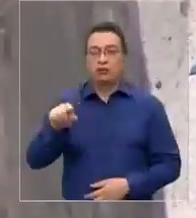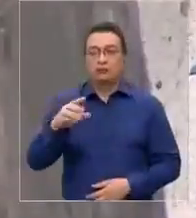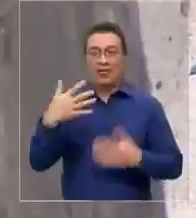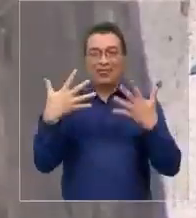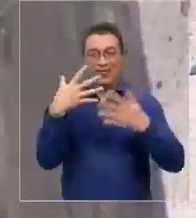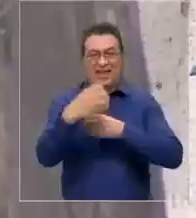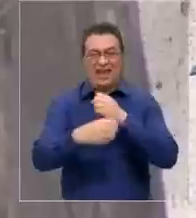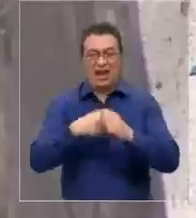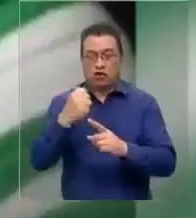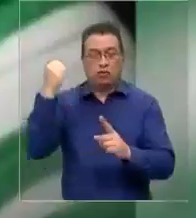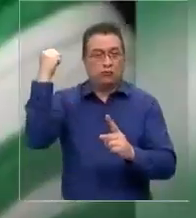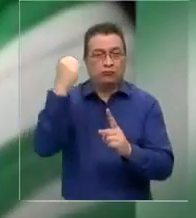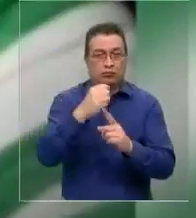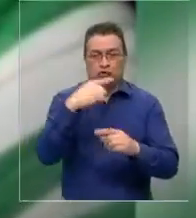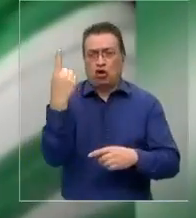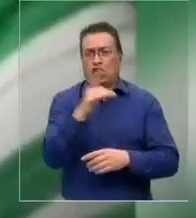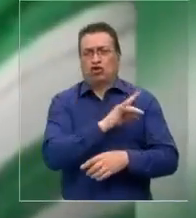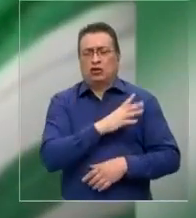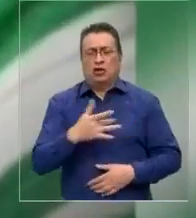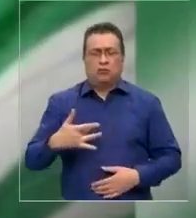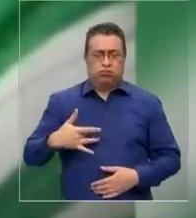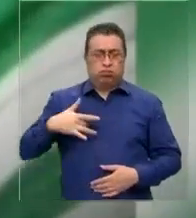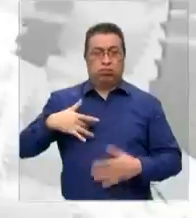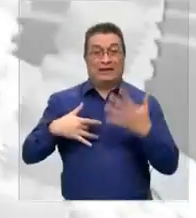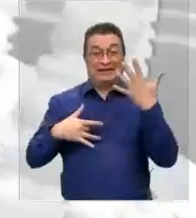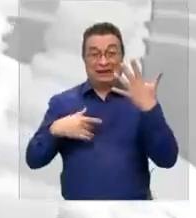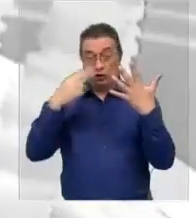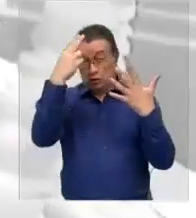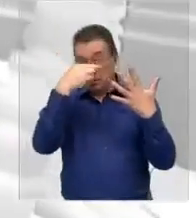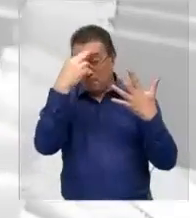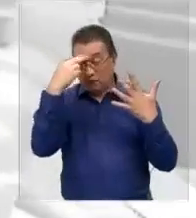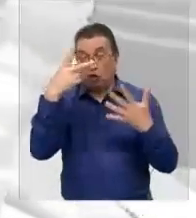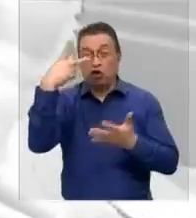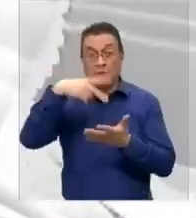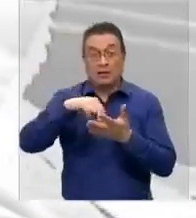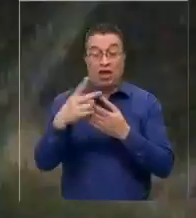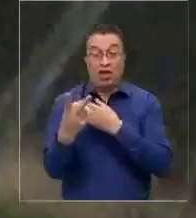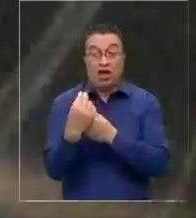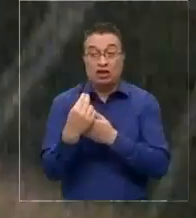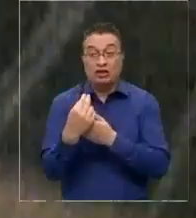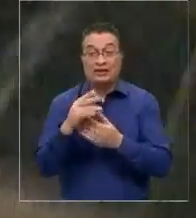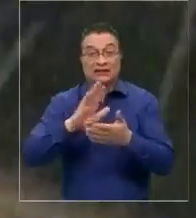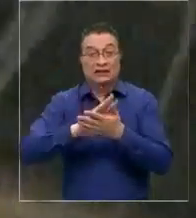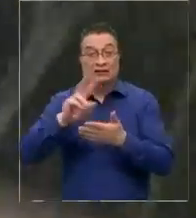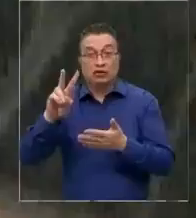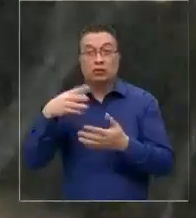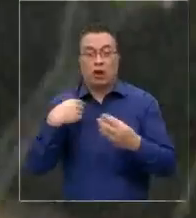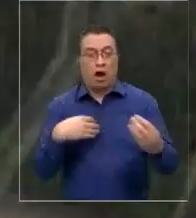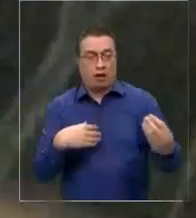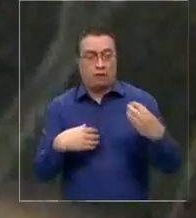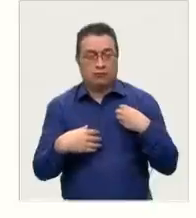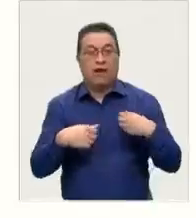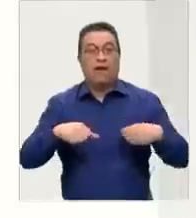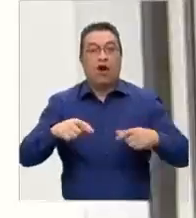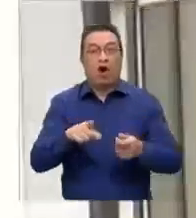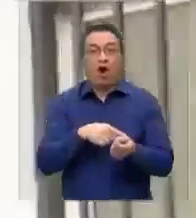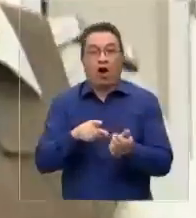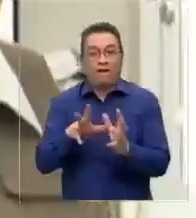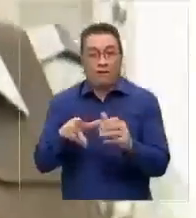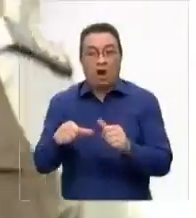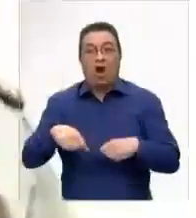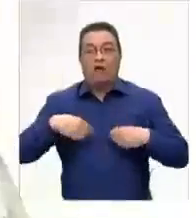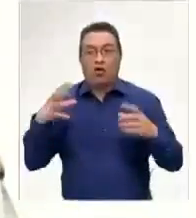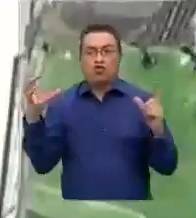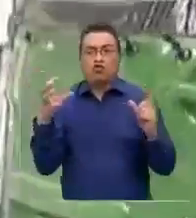de un crimen que conmovió a todo el país. El 5 de marzo de 2012, Chilevisión Noticias recibió la denuncia de la familia de un joven que había